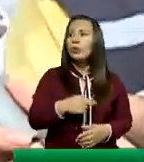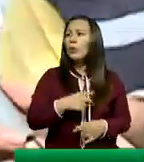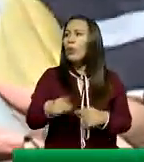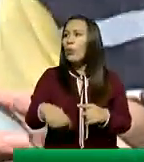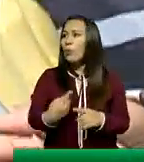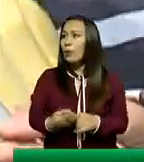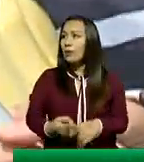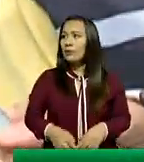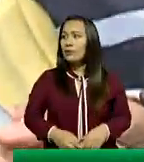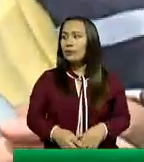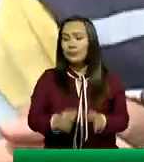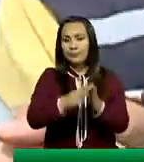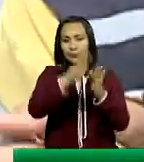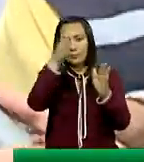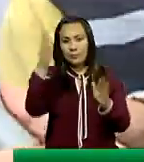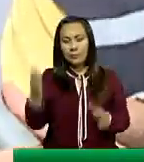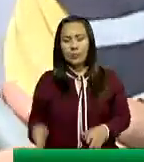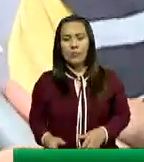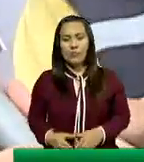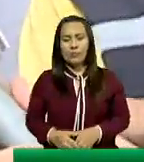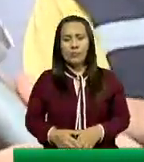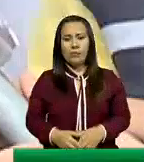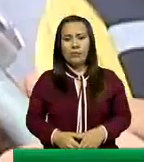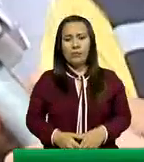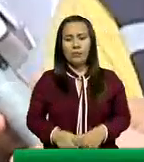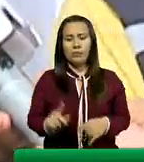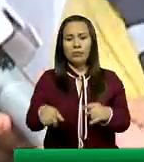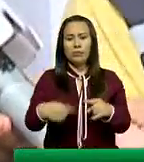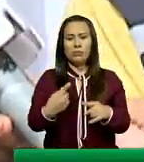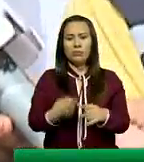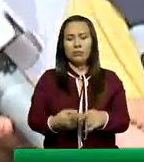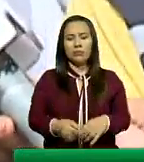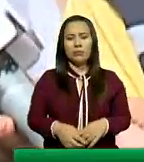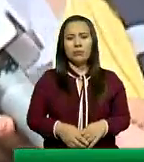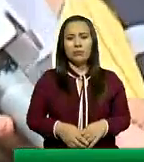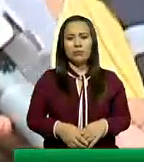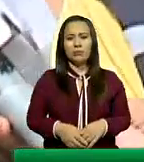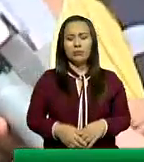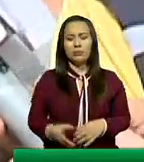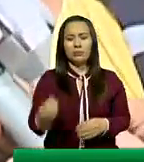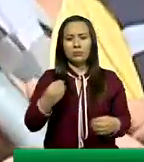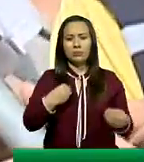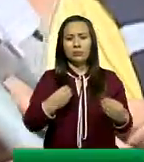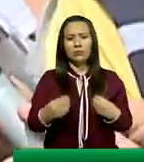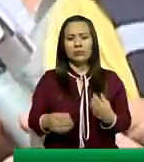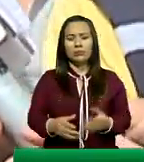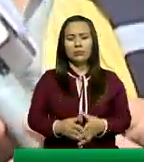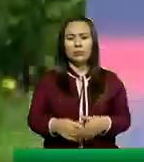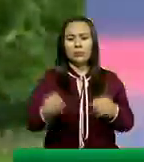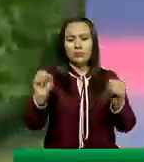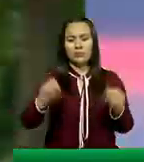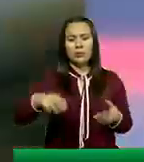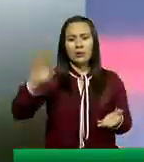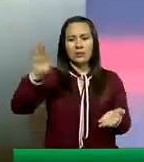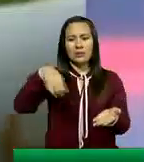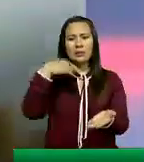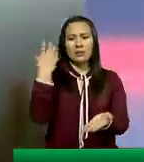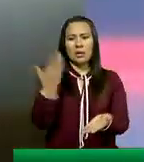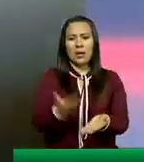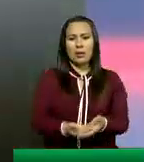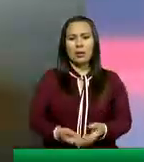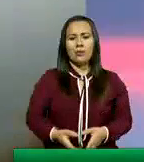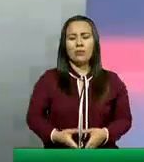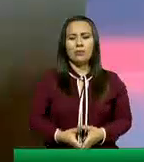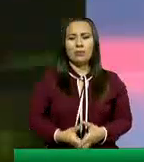de lado, se puso de medio lado, cuando ya le vi nomás que cogió y se dio la vuelta y se cayó.